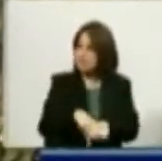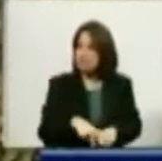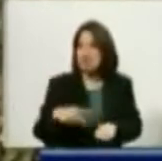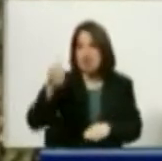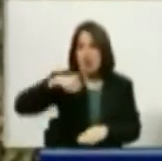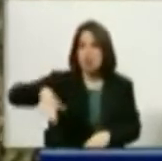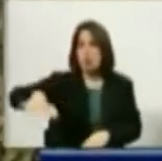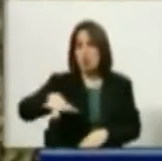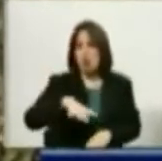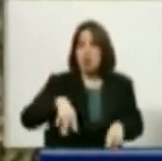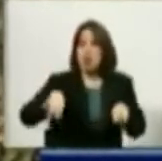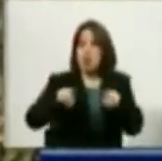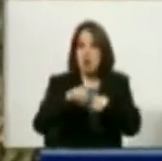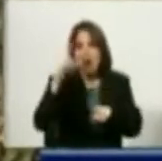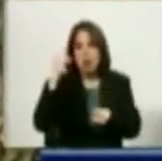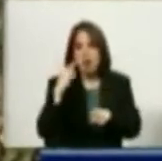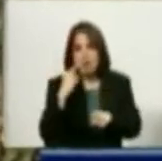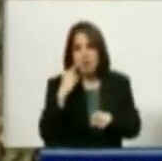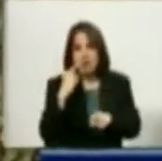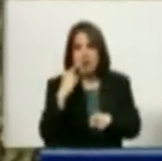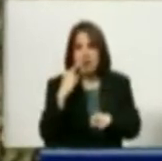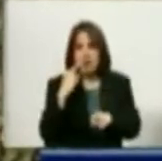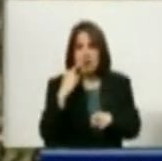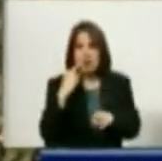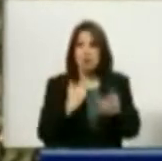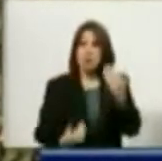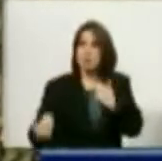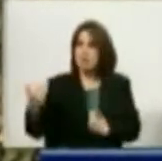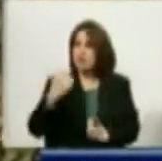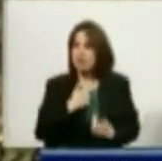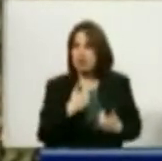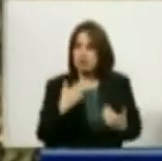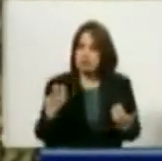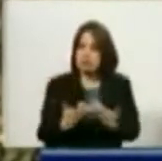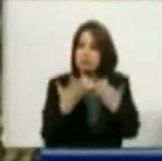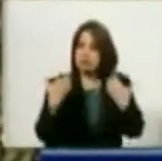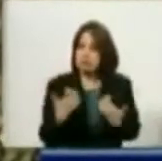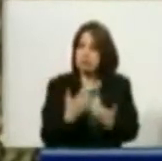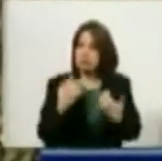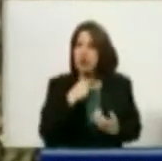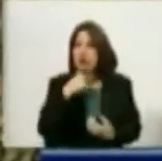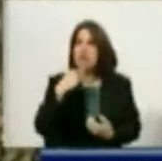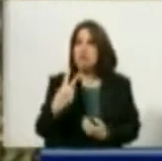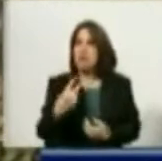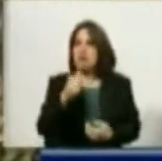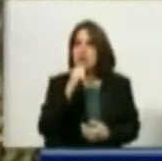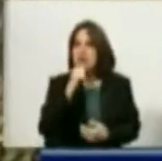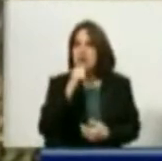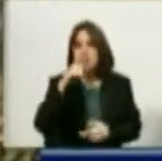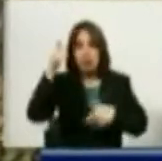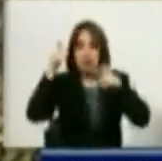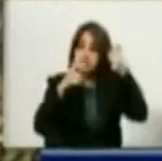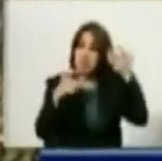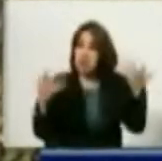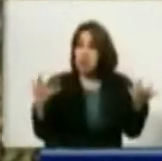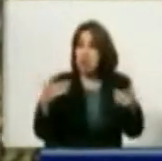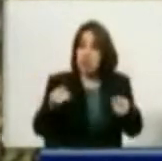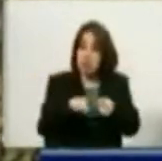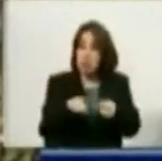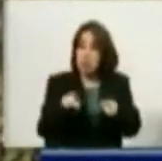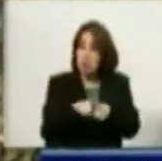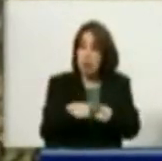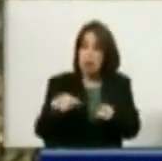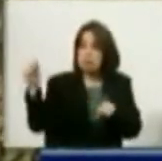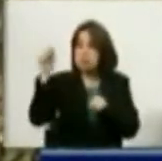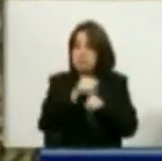también Cuántas veces En cuántos sitios la única voz que se escuchaba era la voz del comandante Chávez contra las injusticias